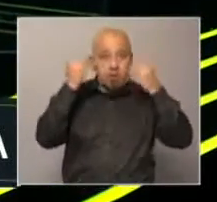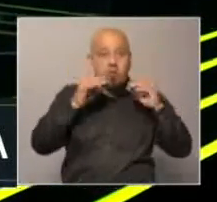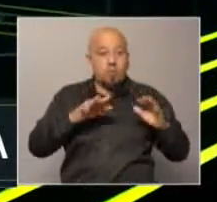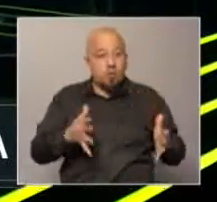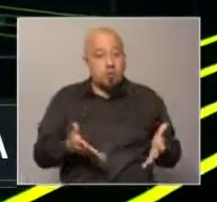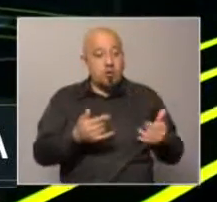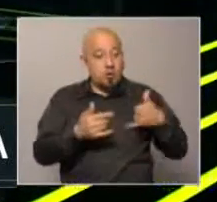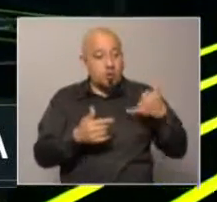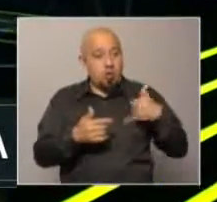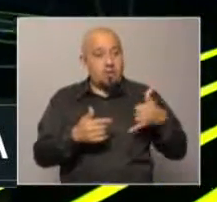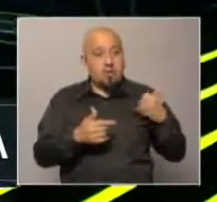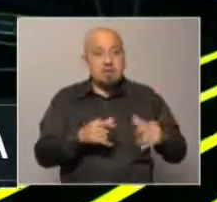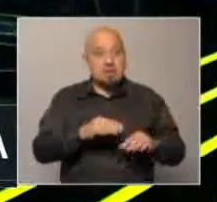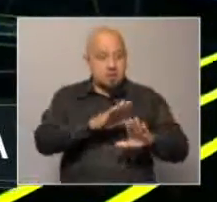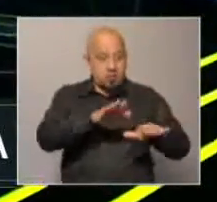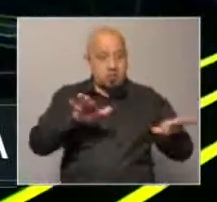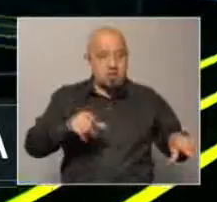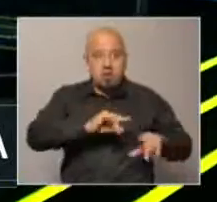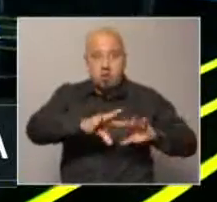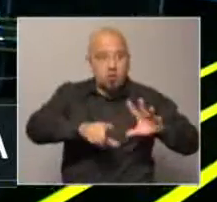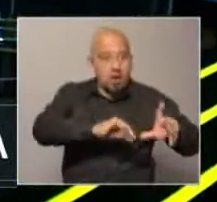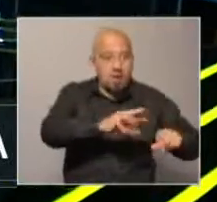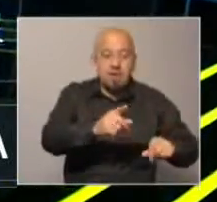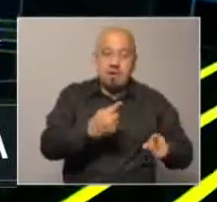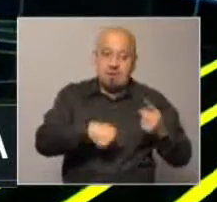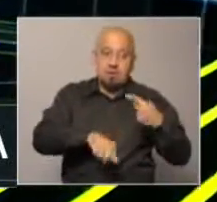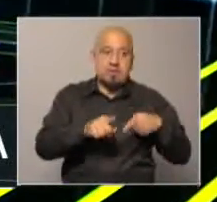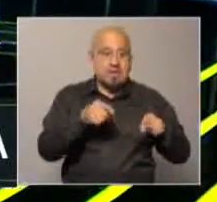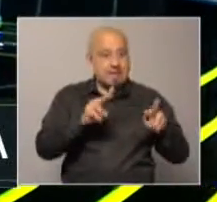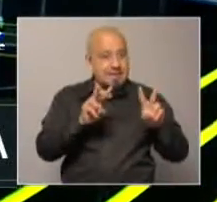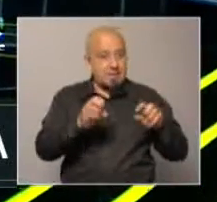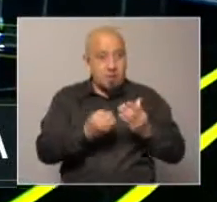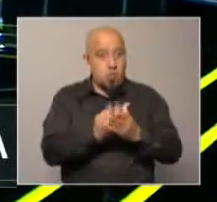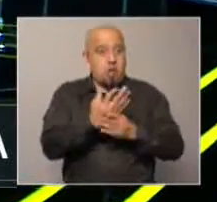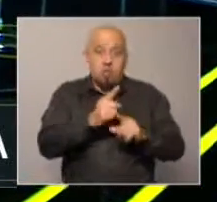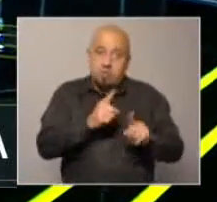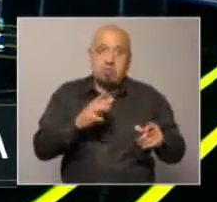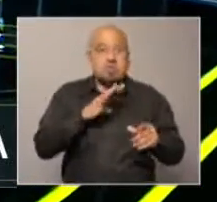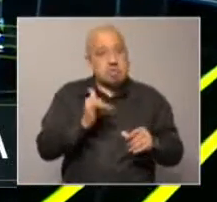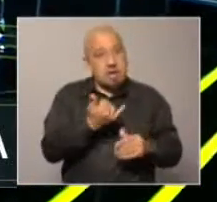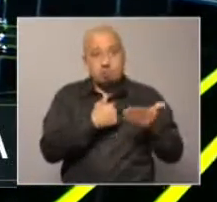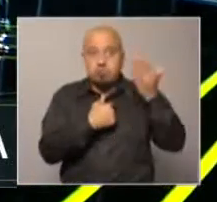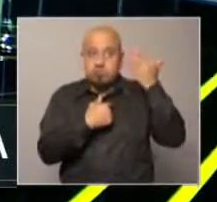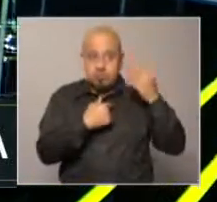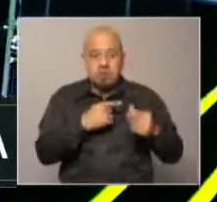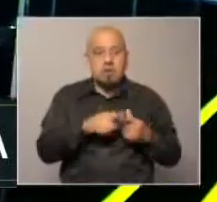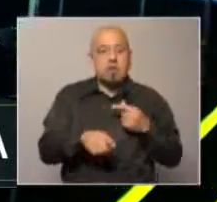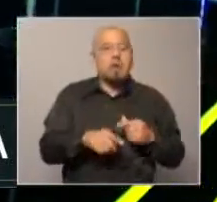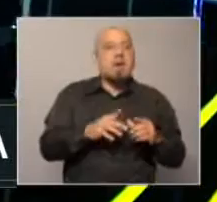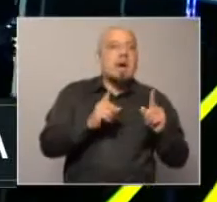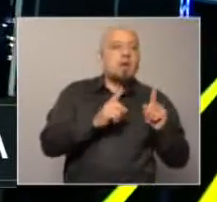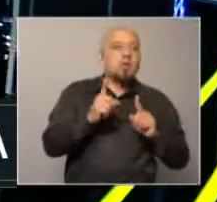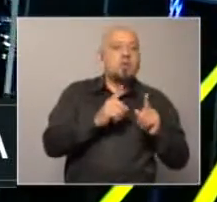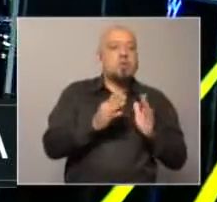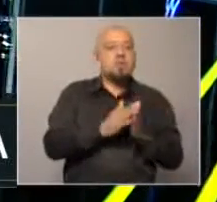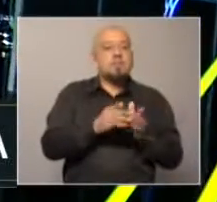delincuencia de los niños y los adolescentes. Con lo cual, este es un tema, digamos, que está fuertemente arraigado. Trayendo algunas palabras